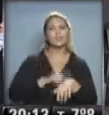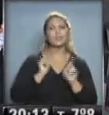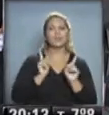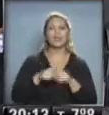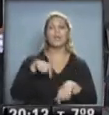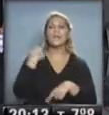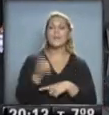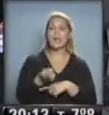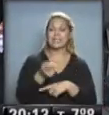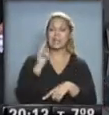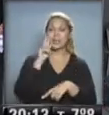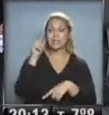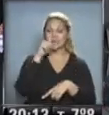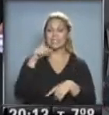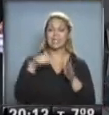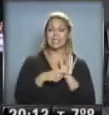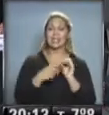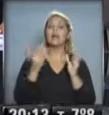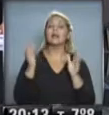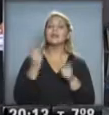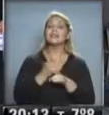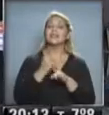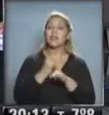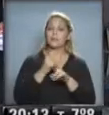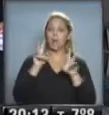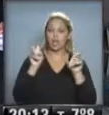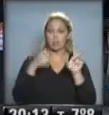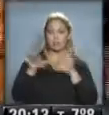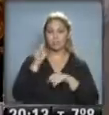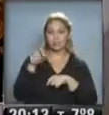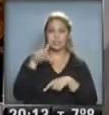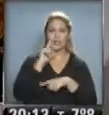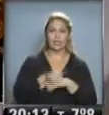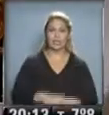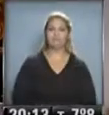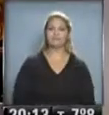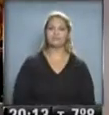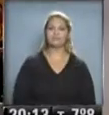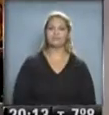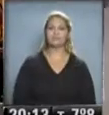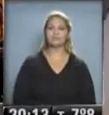a las 20 de mañana en Visión 7 Central. Y como siempre, la despedida con los temas del día fueron estos.